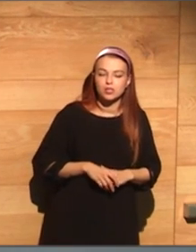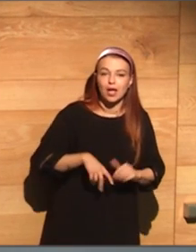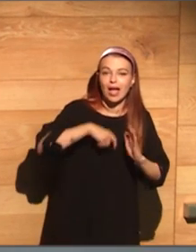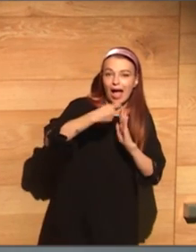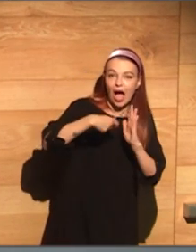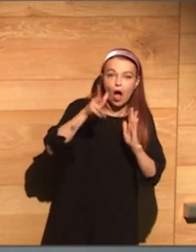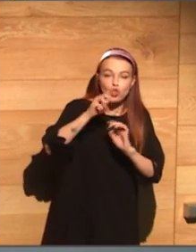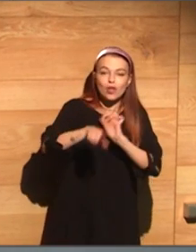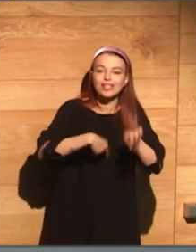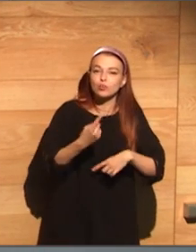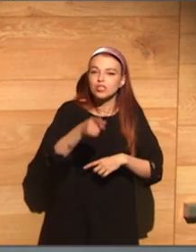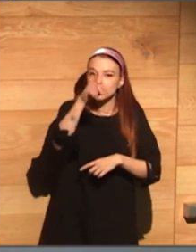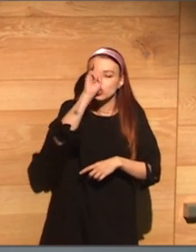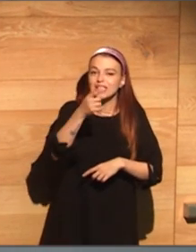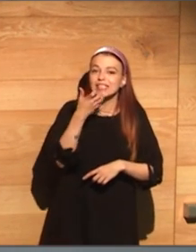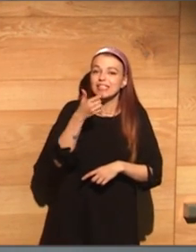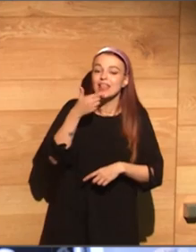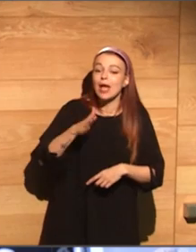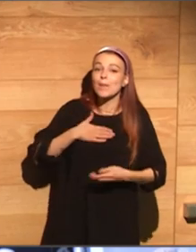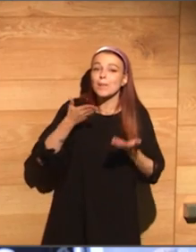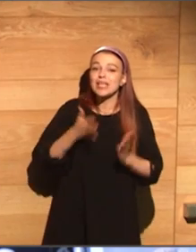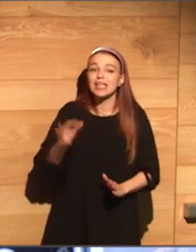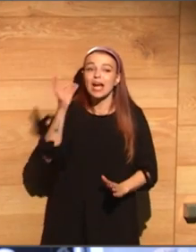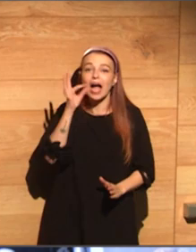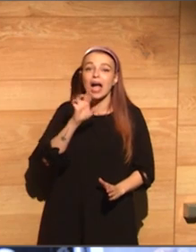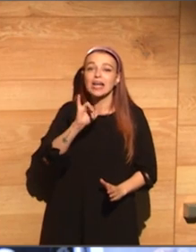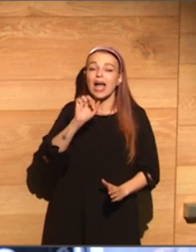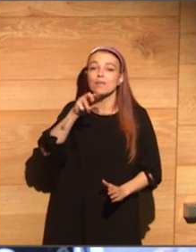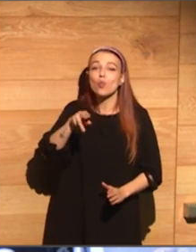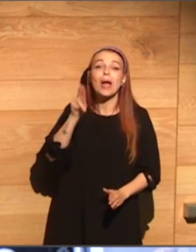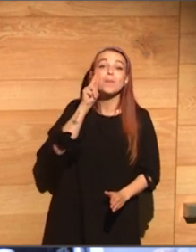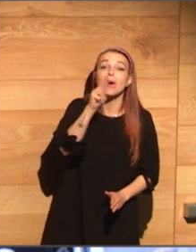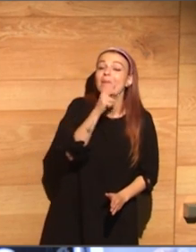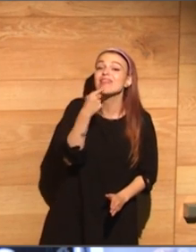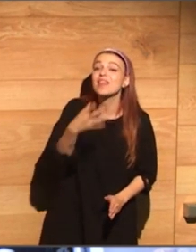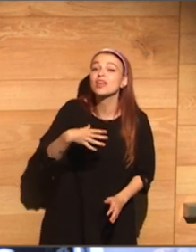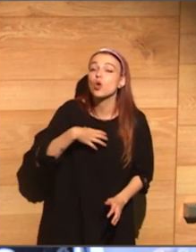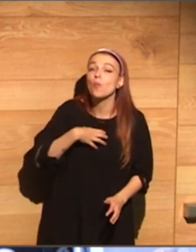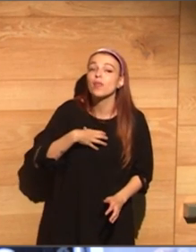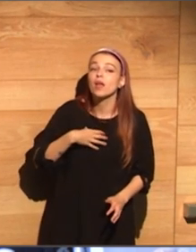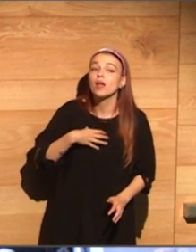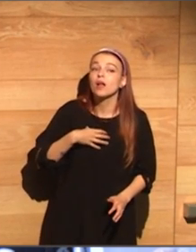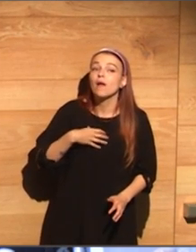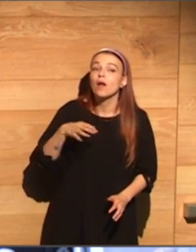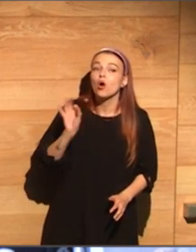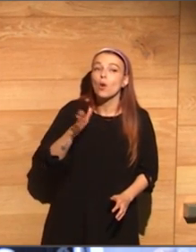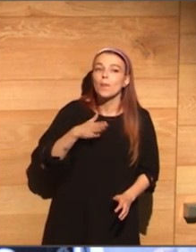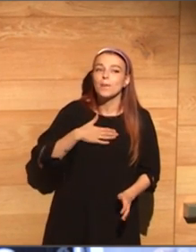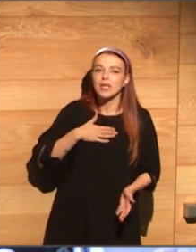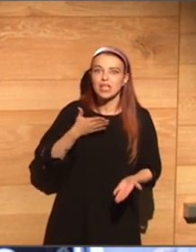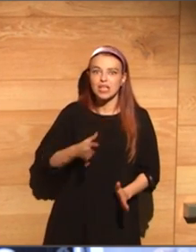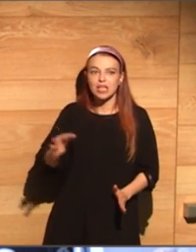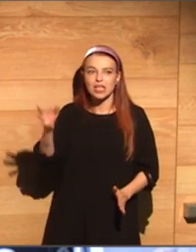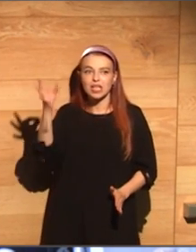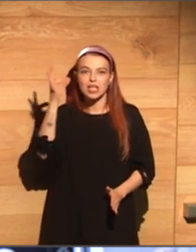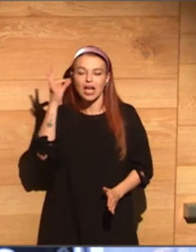si decía la psicofonía mi hija Raimunda no pudo decir mamá o mi hija Raimunda no supo decir mamá. Se abren